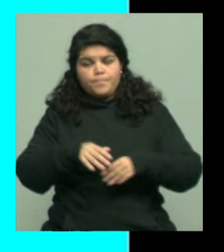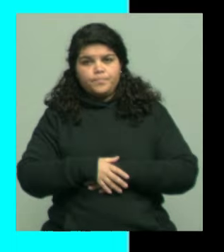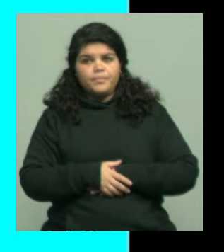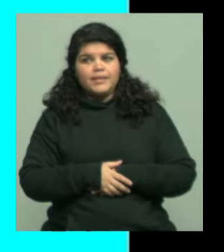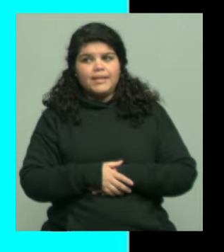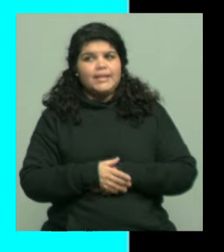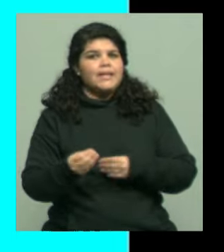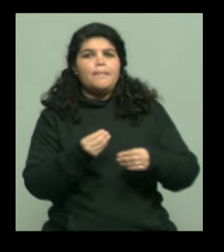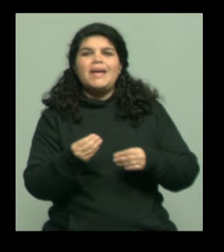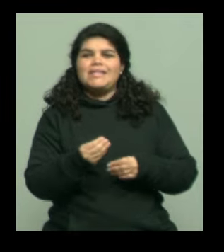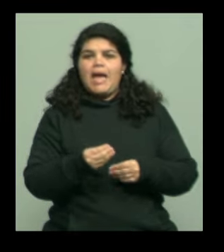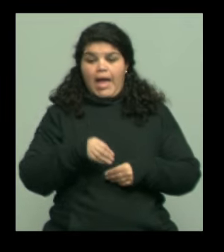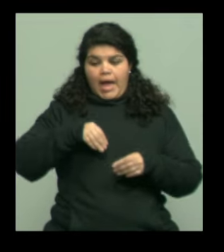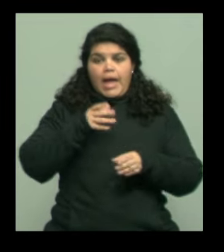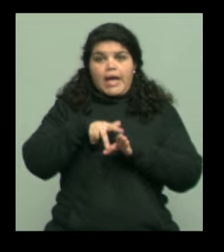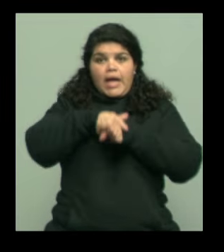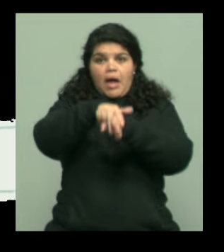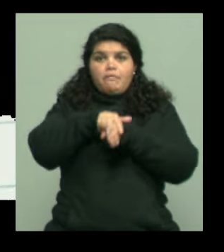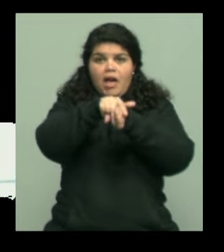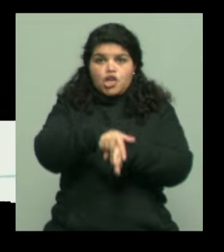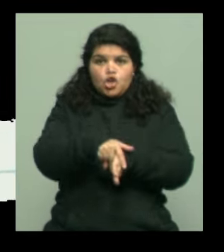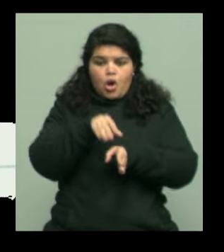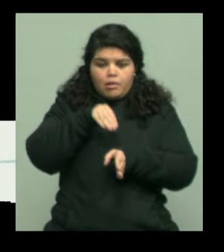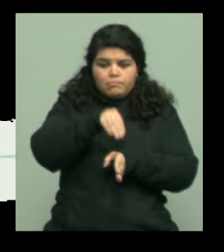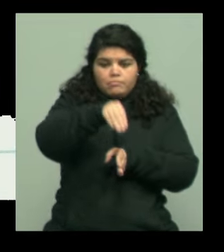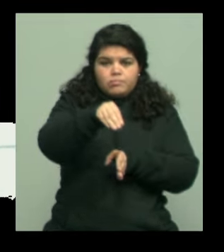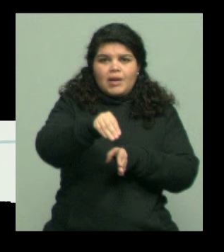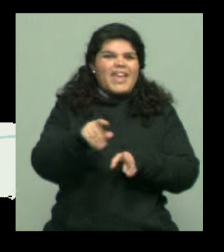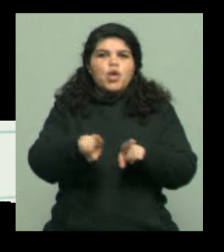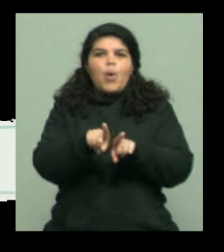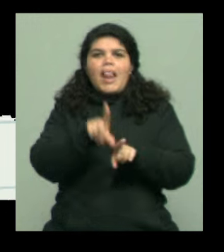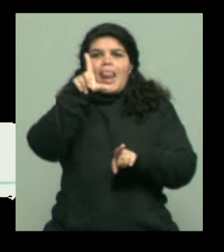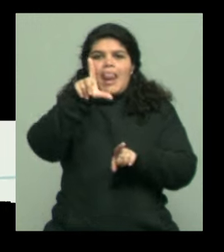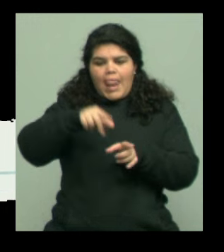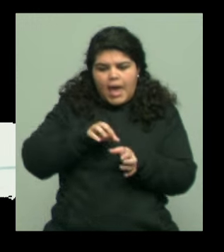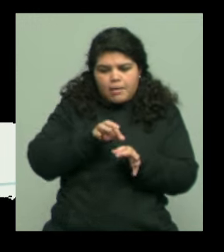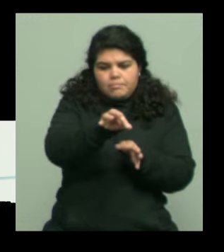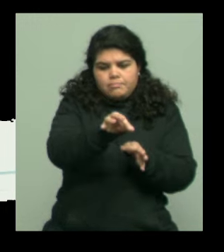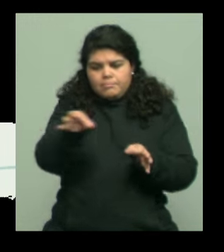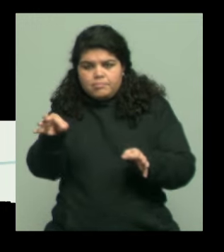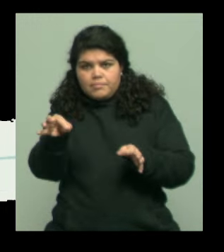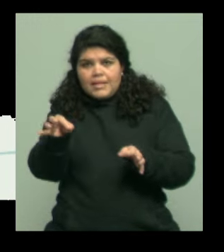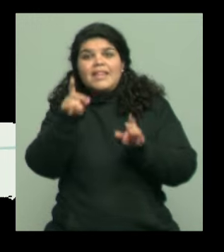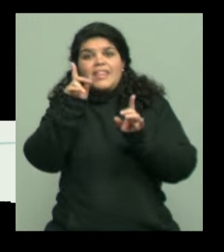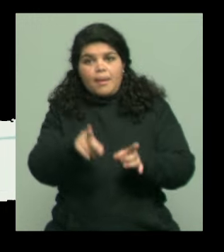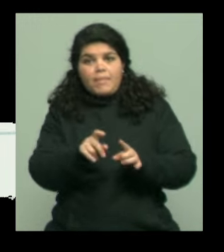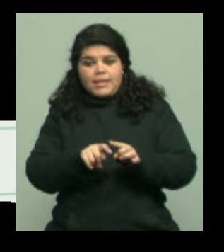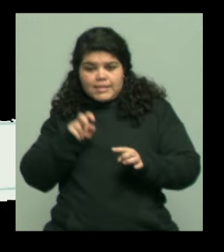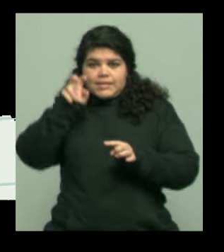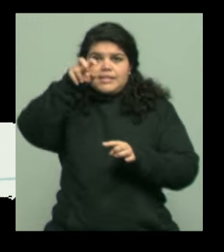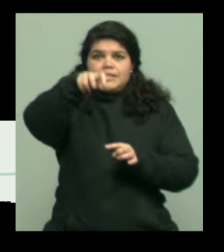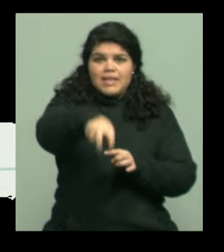como que es una L el movimiento que haces. Y también te enseñan que salta. Claro. En realidad,